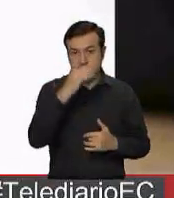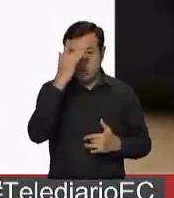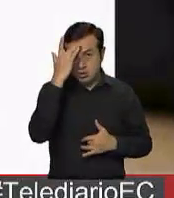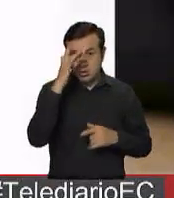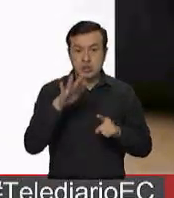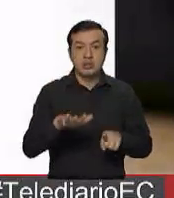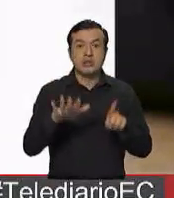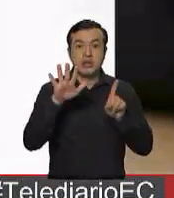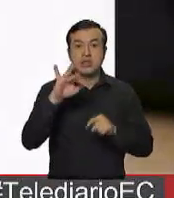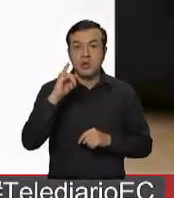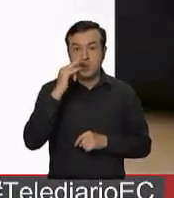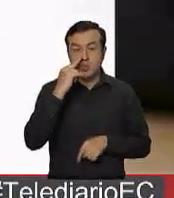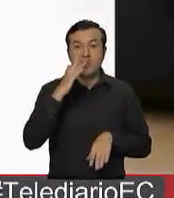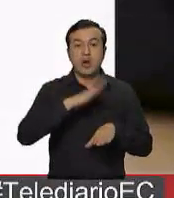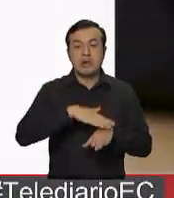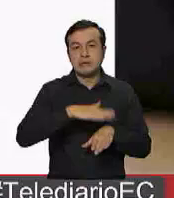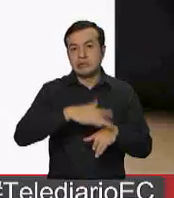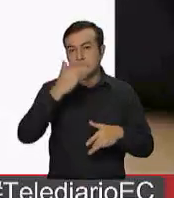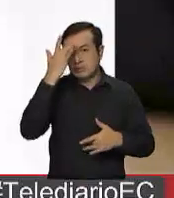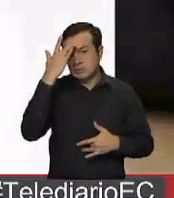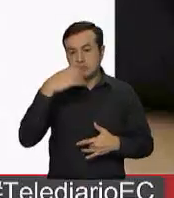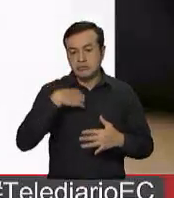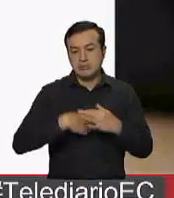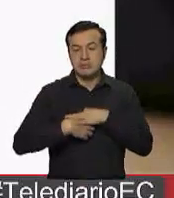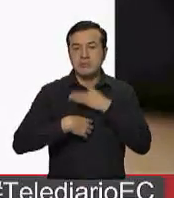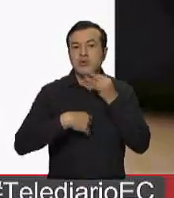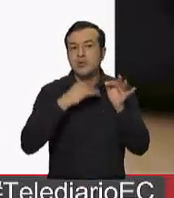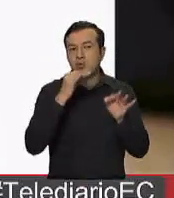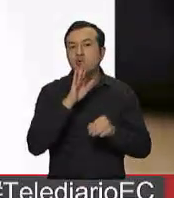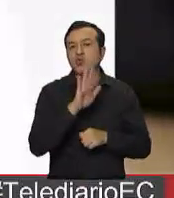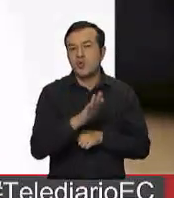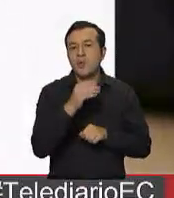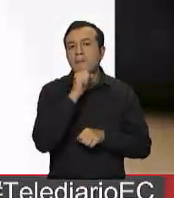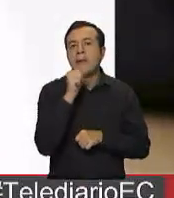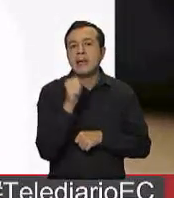de junio a causa del virus y su avanzada edad.